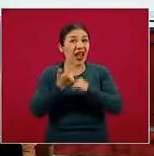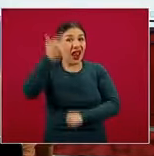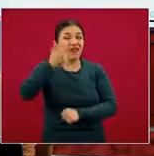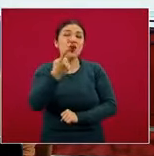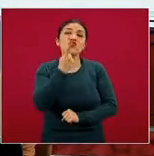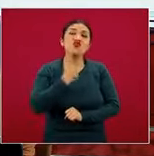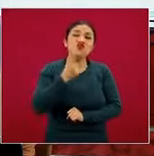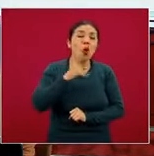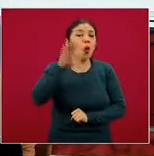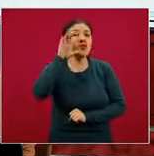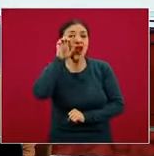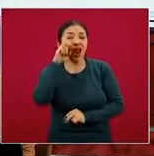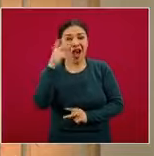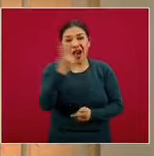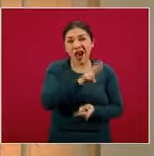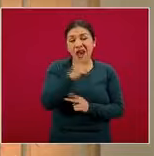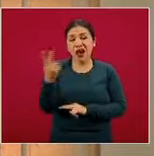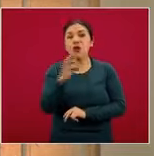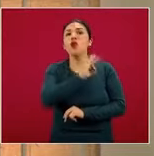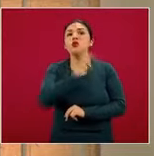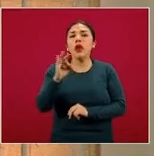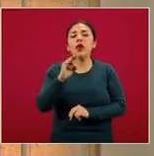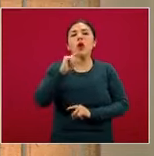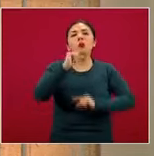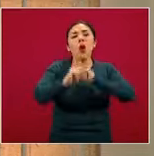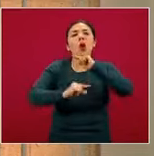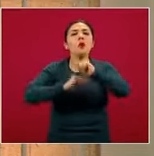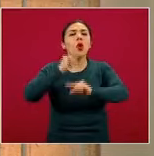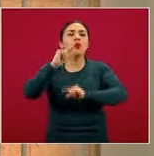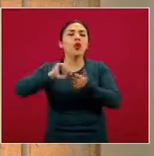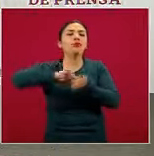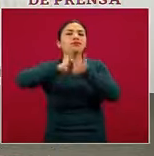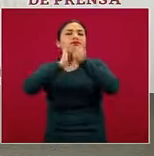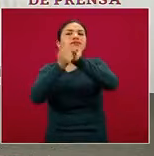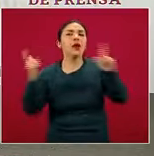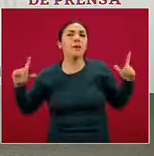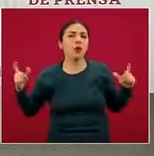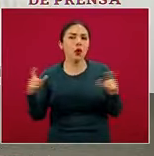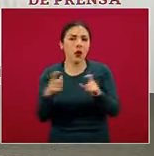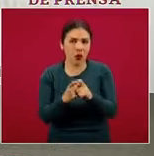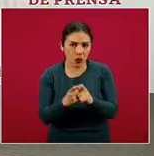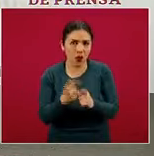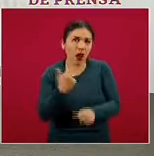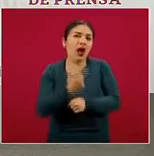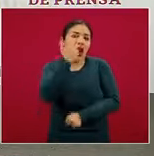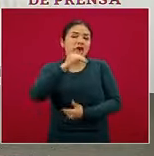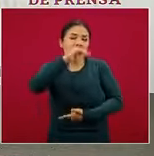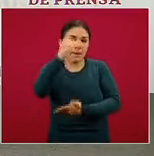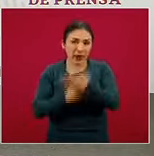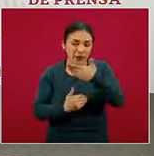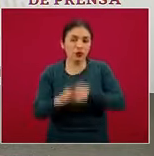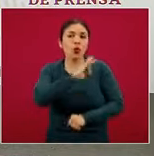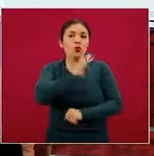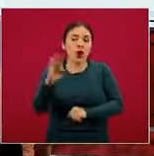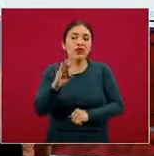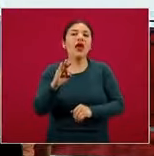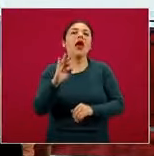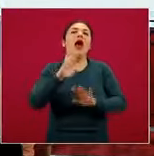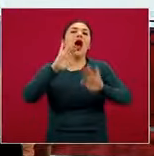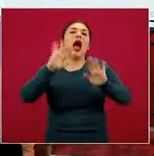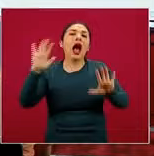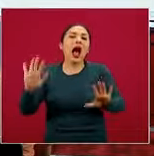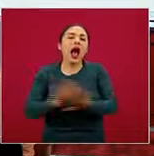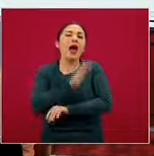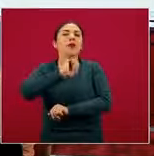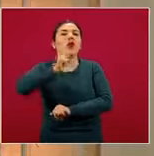rojo o naranja, poder de manera paulatina ir disminuyendo ese riesgo y entonces alcanzar a otras entidades que